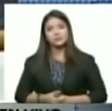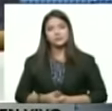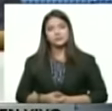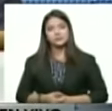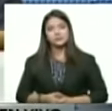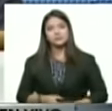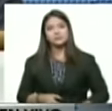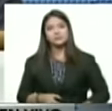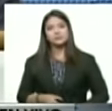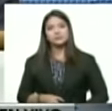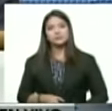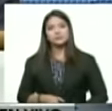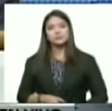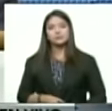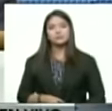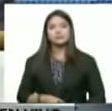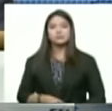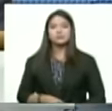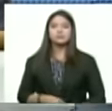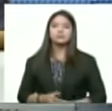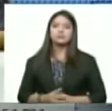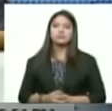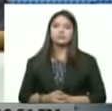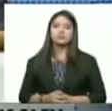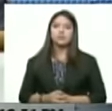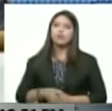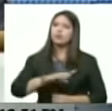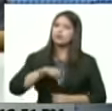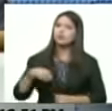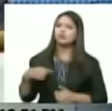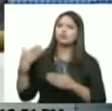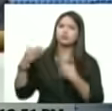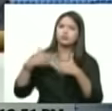minería. Sobre cada uno de estos puntos hemos venido